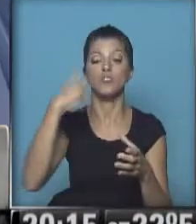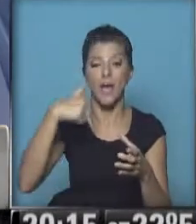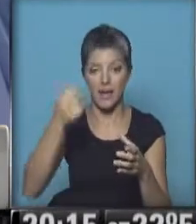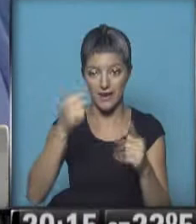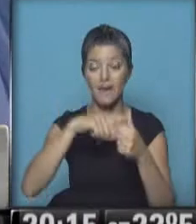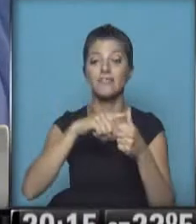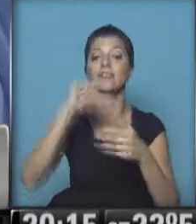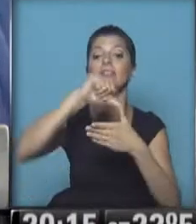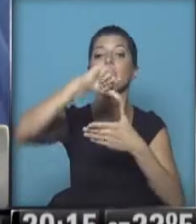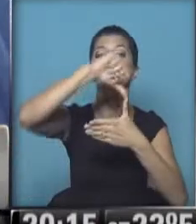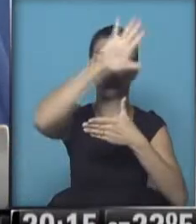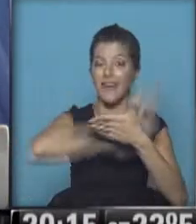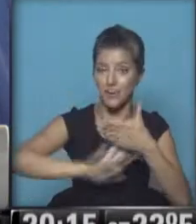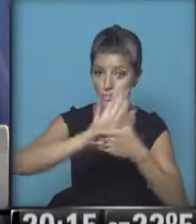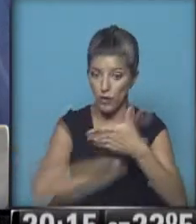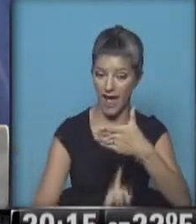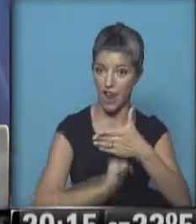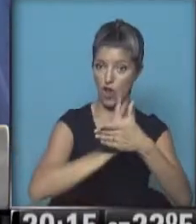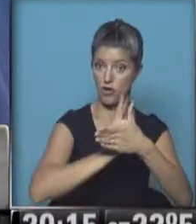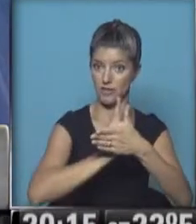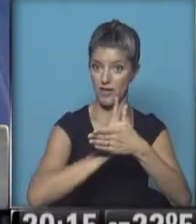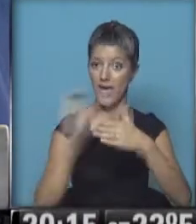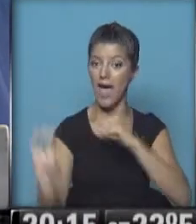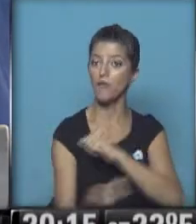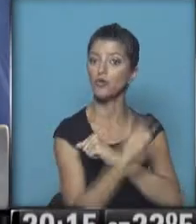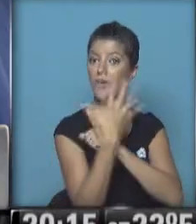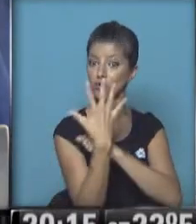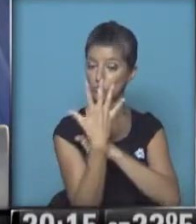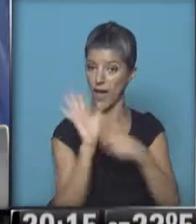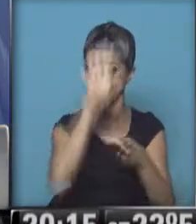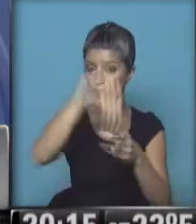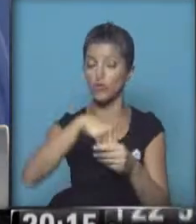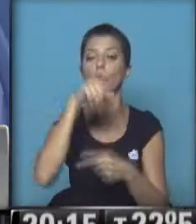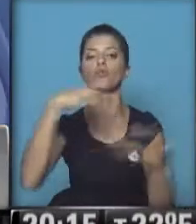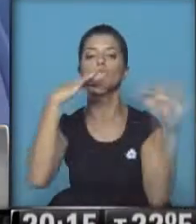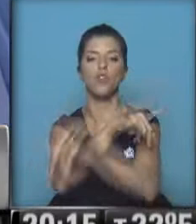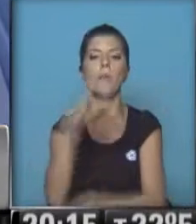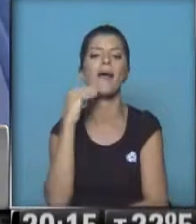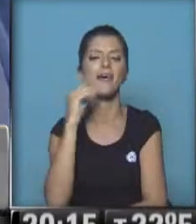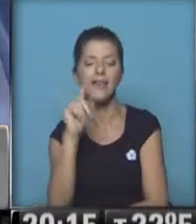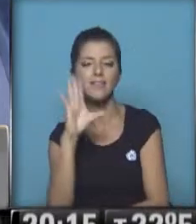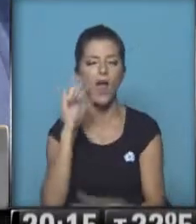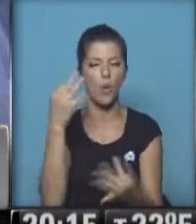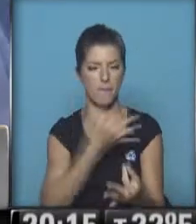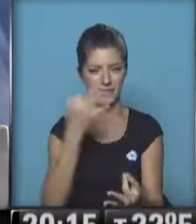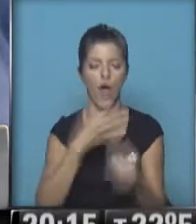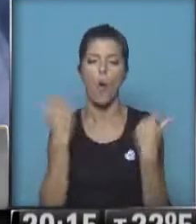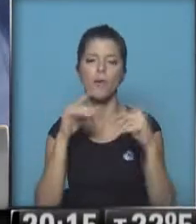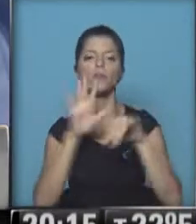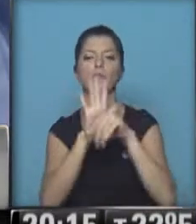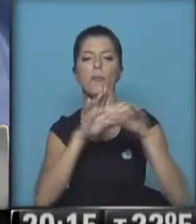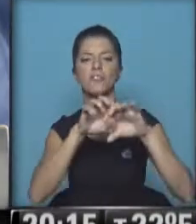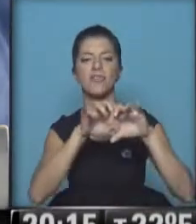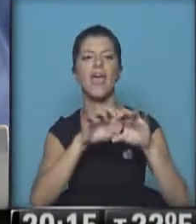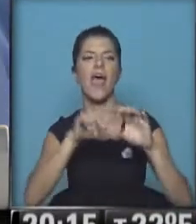supuesto, de América del Sur, de UNASUR, pero claro, tiene una particularidad. El idioma oficial es el inglés, esto nos distancia bastante con ellos,